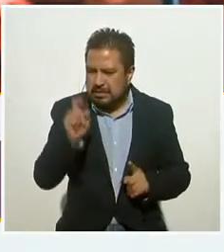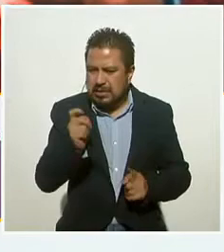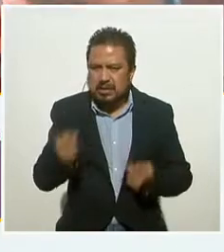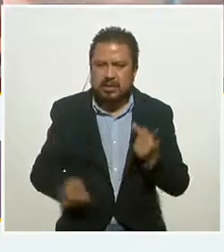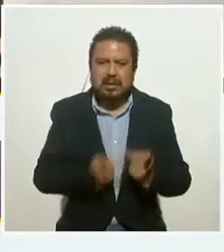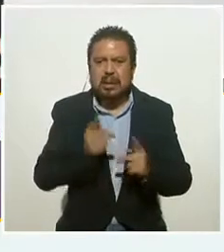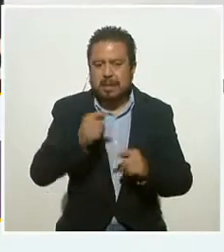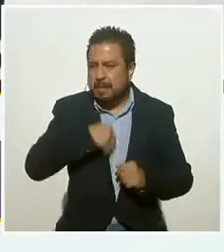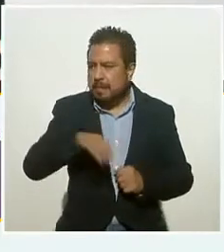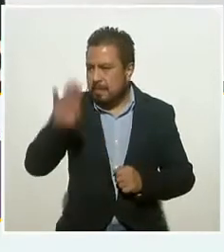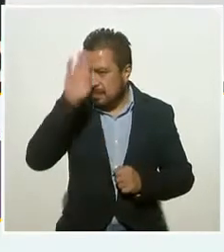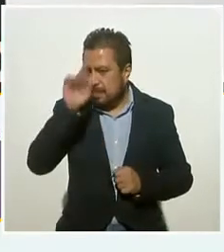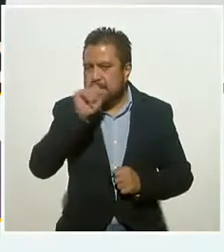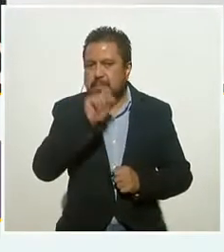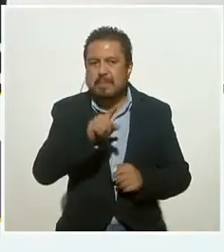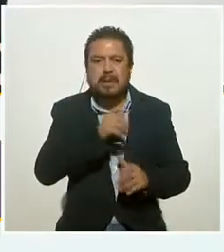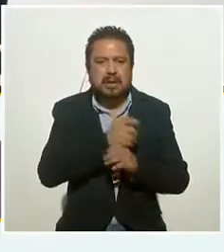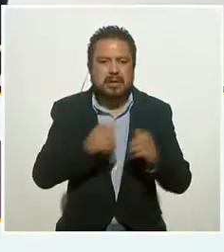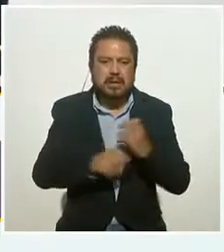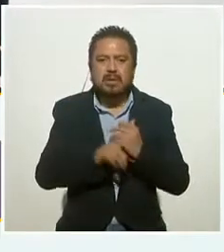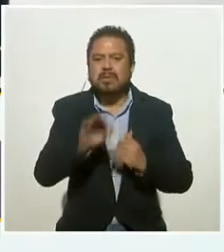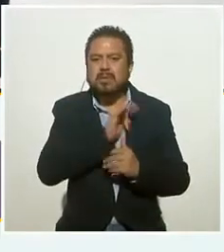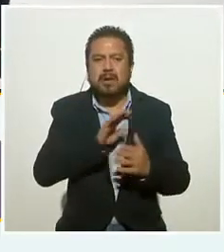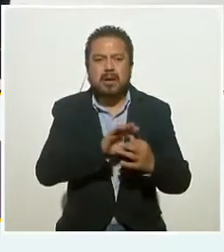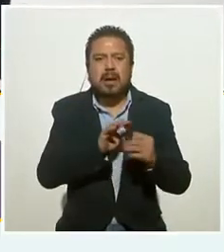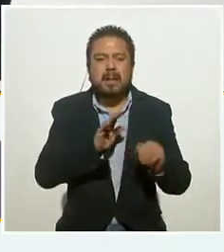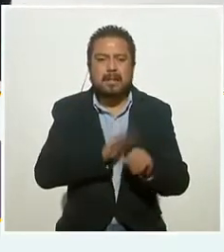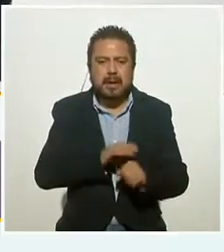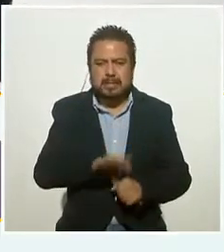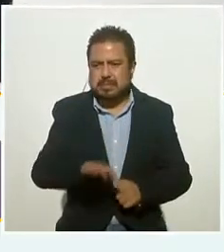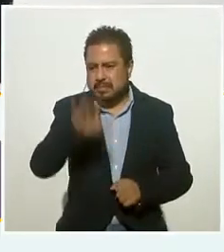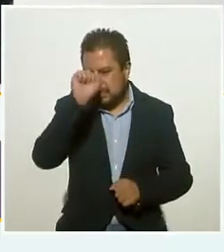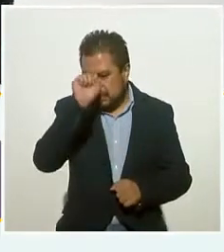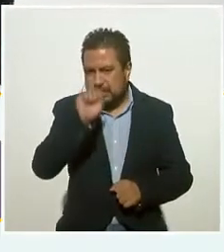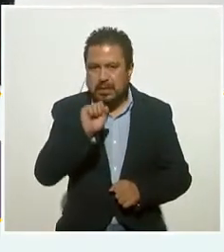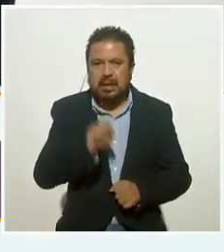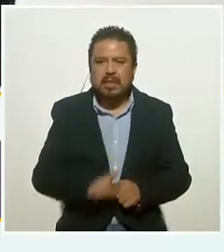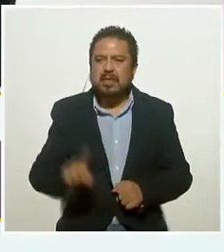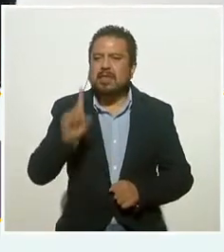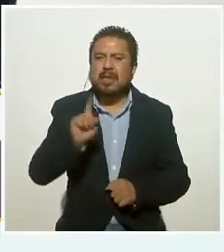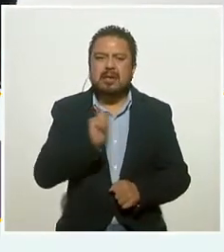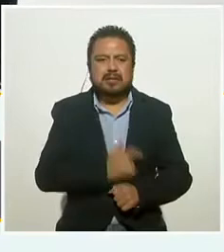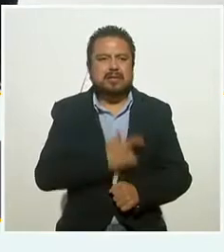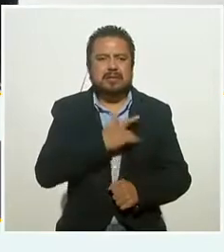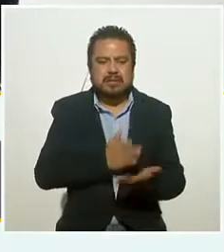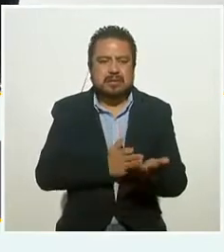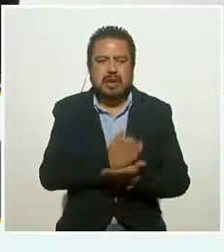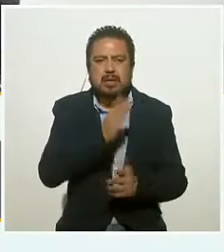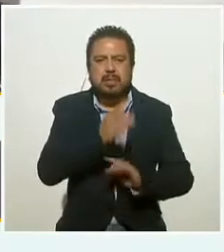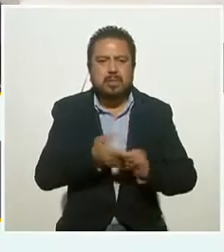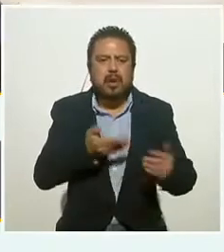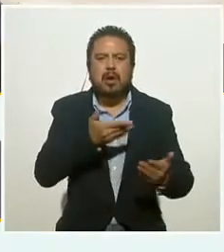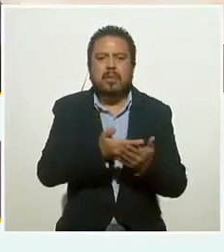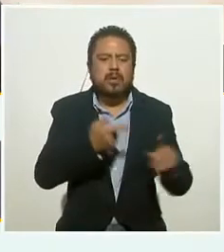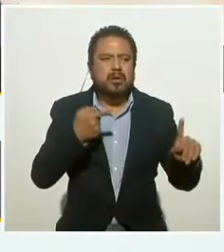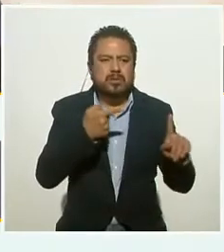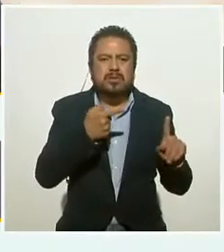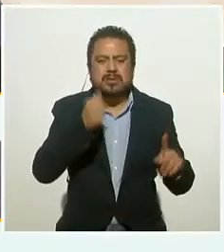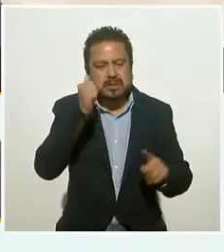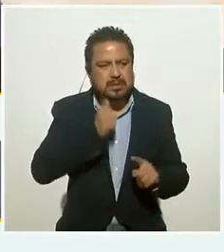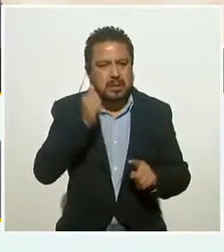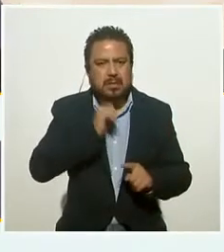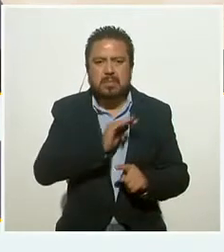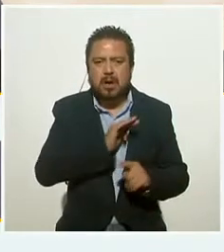propios pensamientos y sesgos y que puede ver con mayor perspectiva. Y la D es un sentido de dirección y propósito. Entonces siempre poder